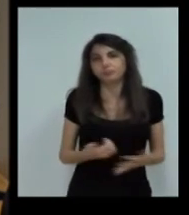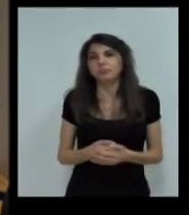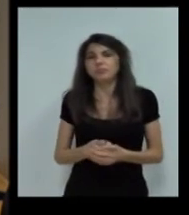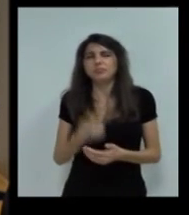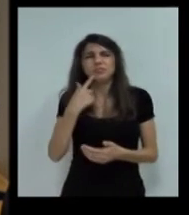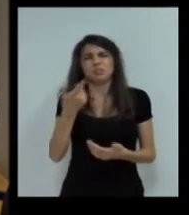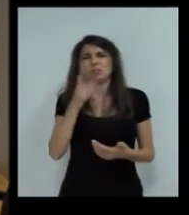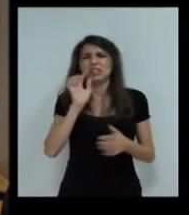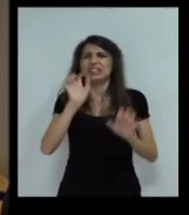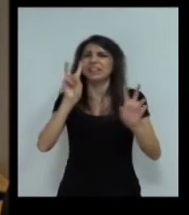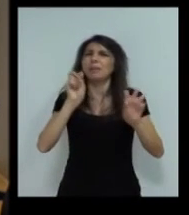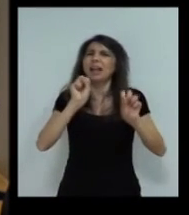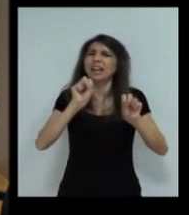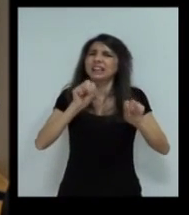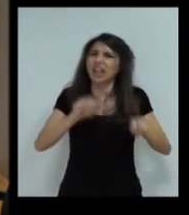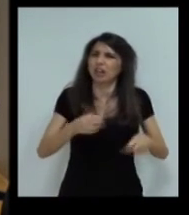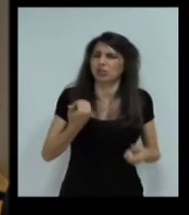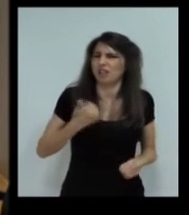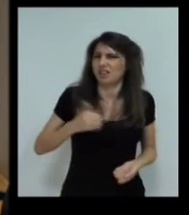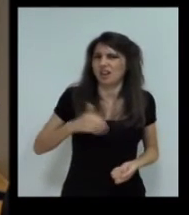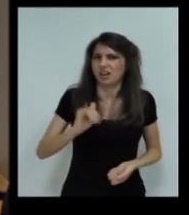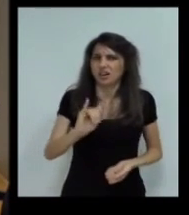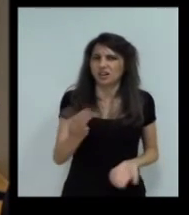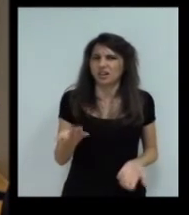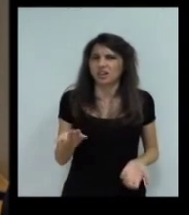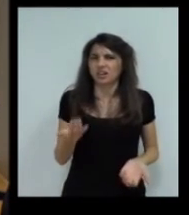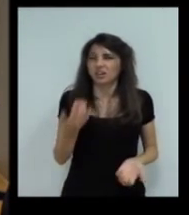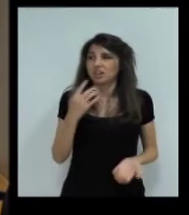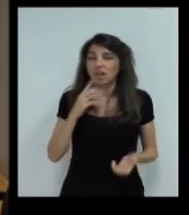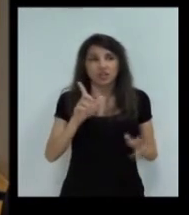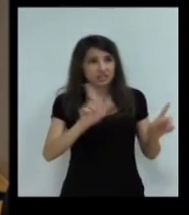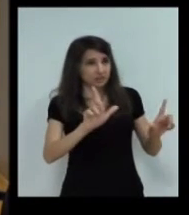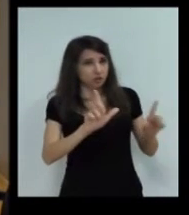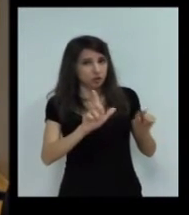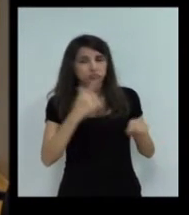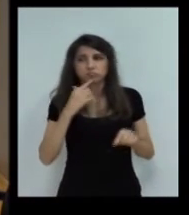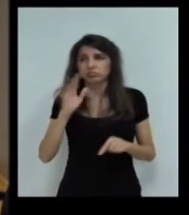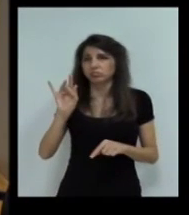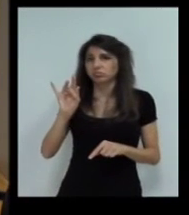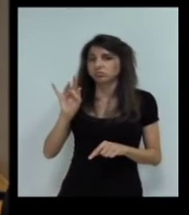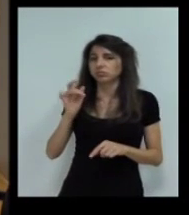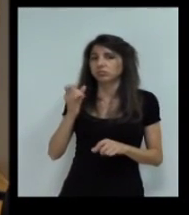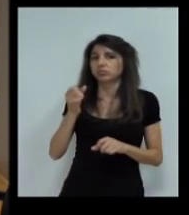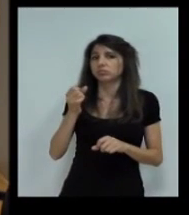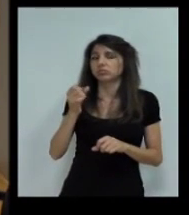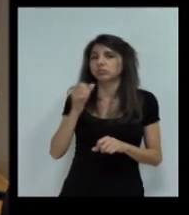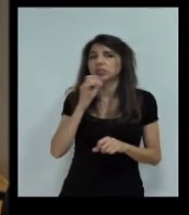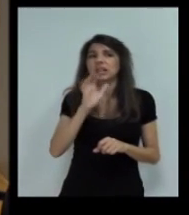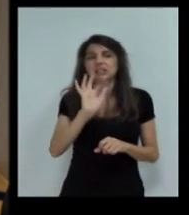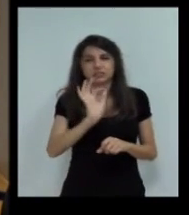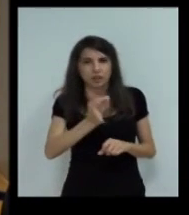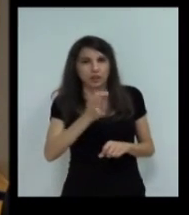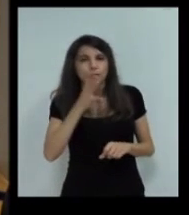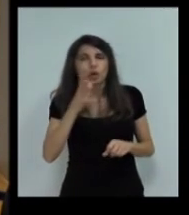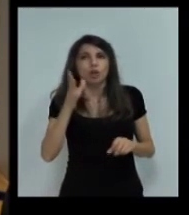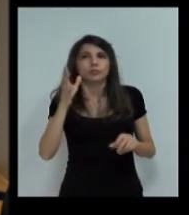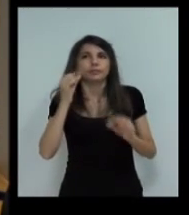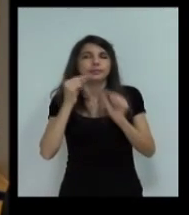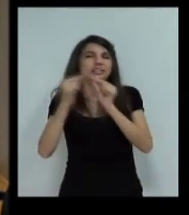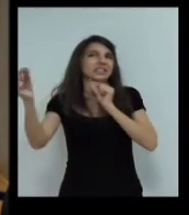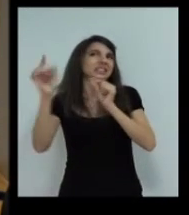retardo ya lo hay, ¿no? En la televisión. Sin necesidad de aplicar ninguna por la naturaleza de la señal de la tele,